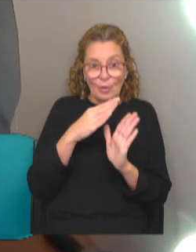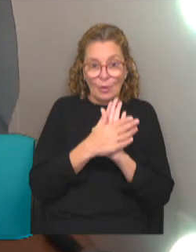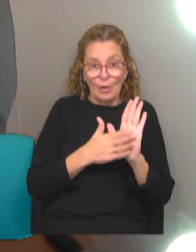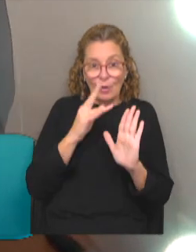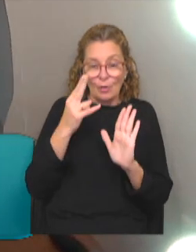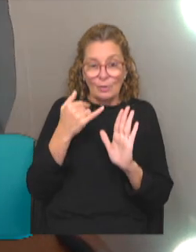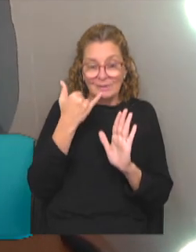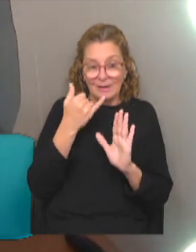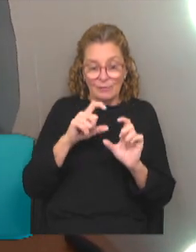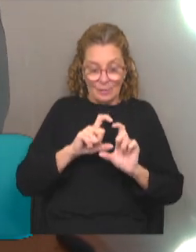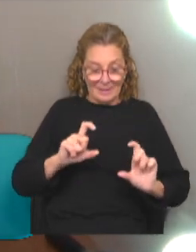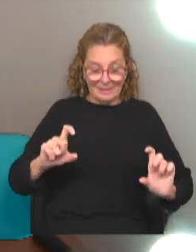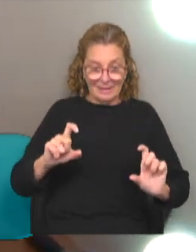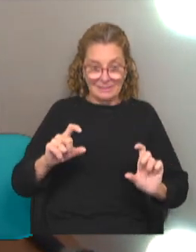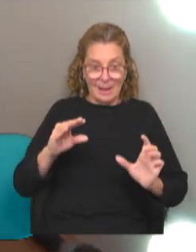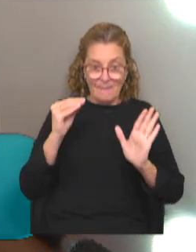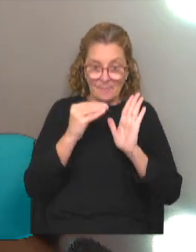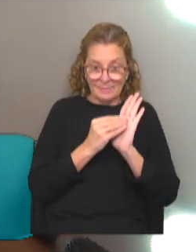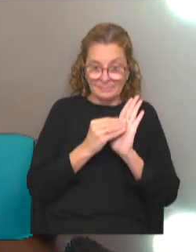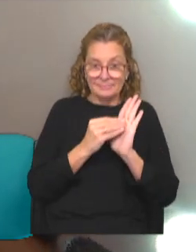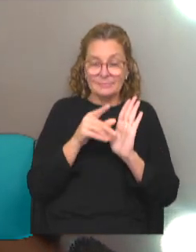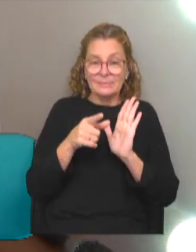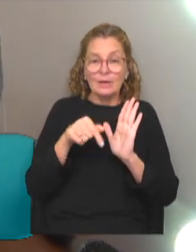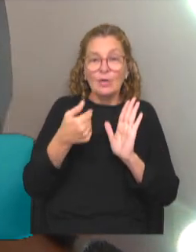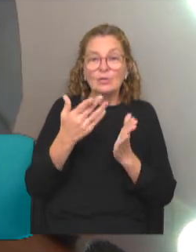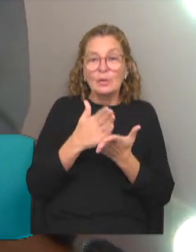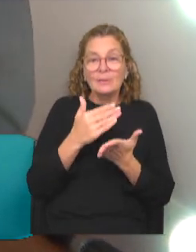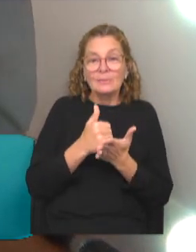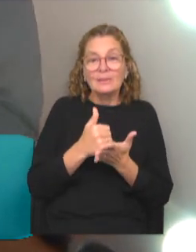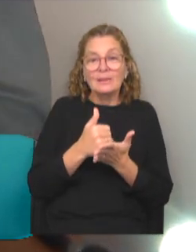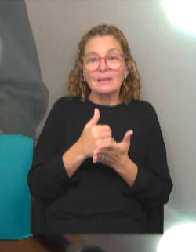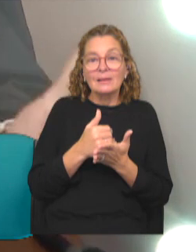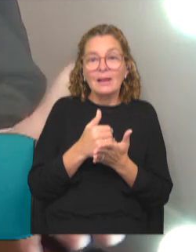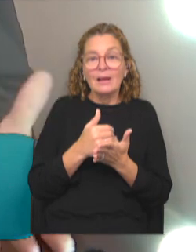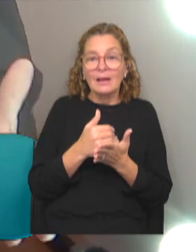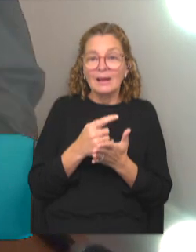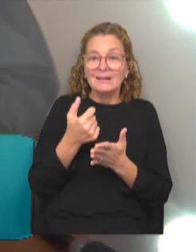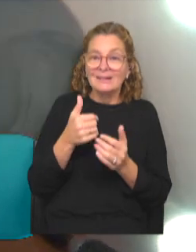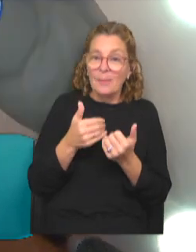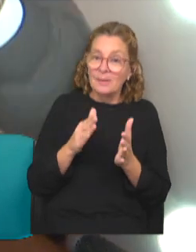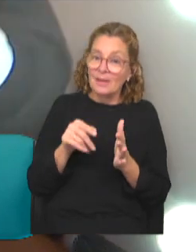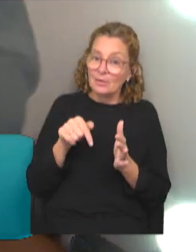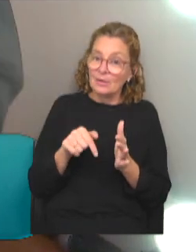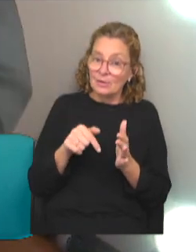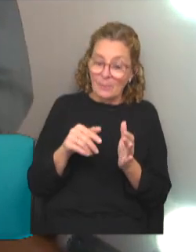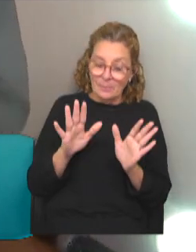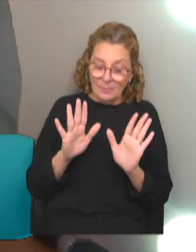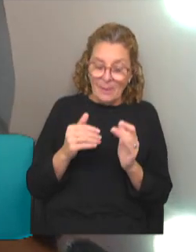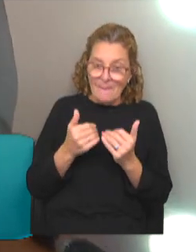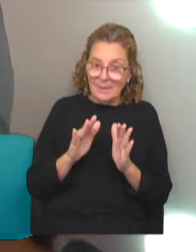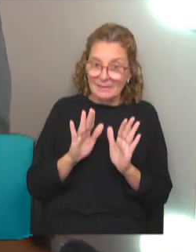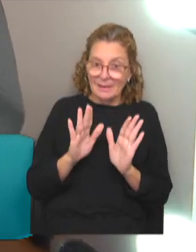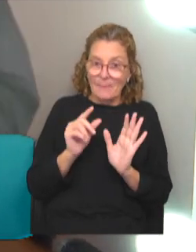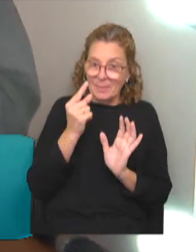teléfono ya está en pantalla, así que ya lo pueden agendar. ¿Pueden llamarte de otro departamento? Recién está empezando, esto es como que está todavía en pañales, ¿no?